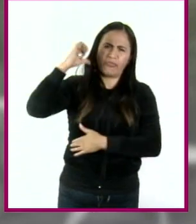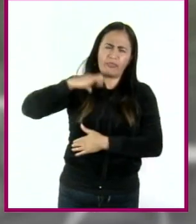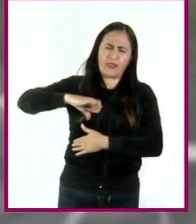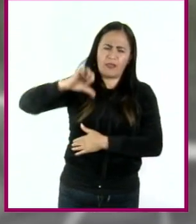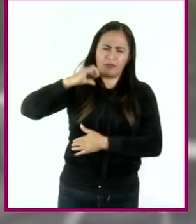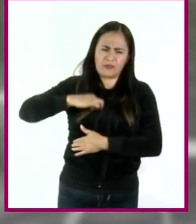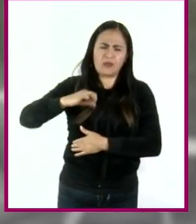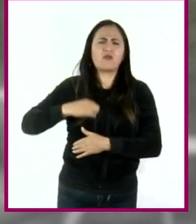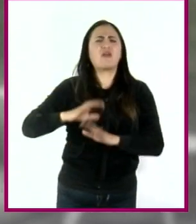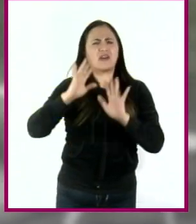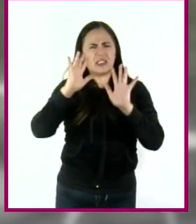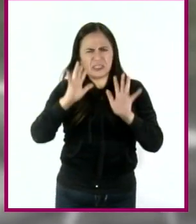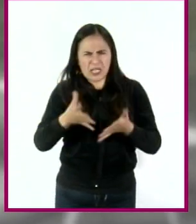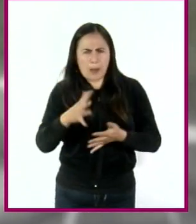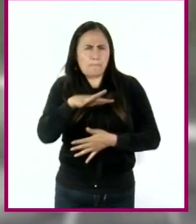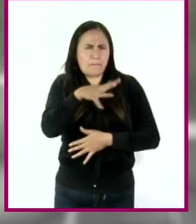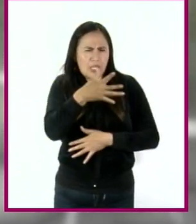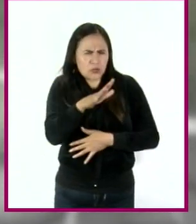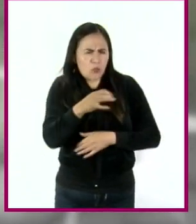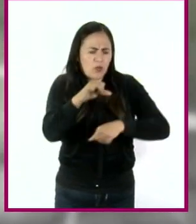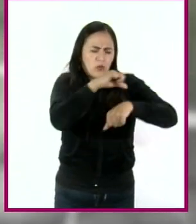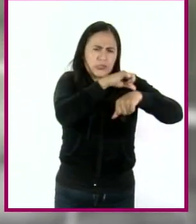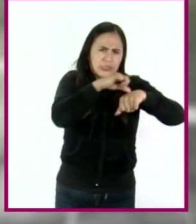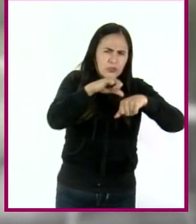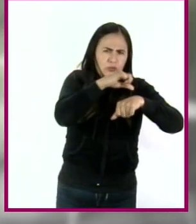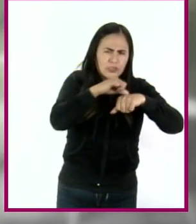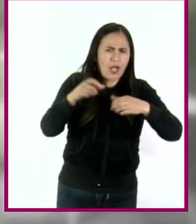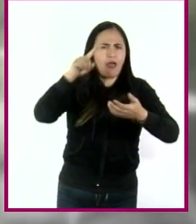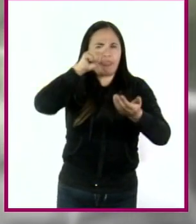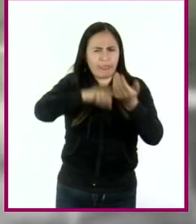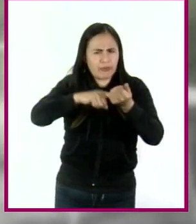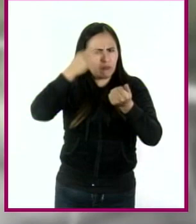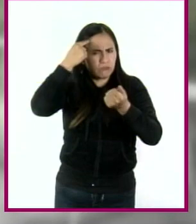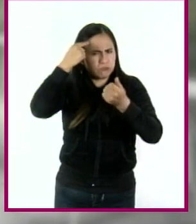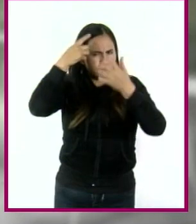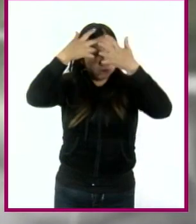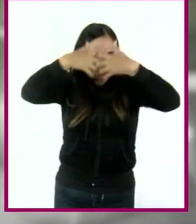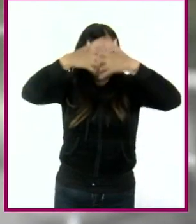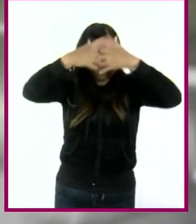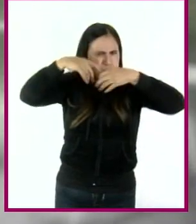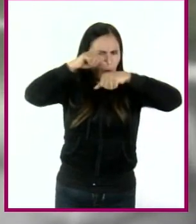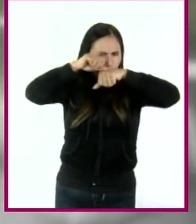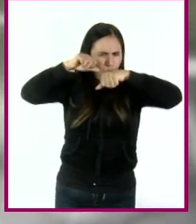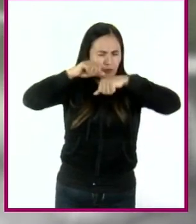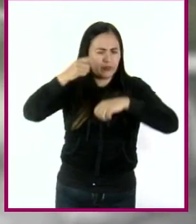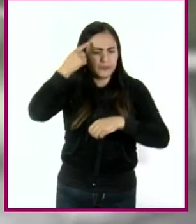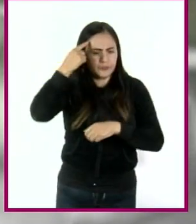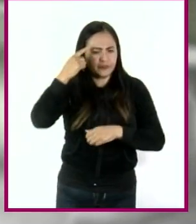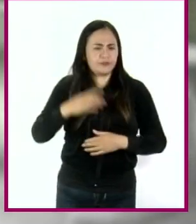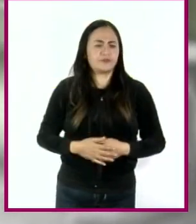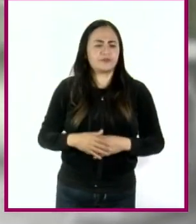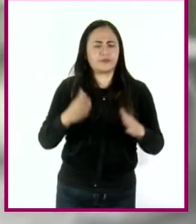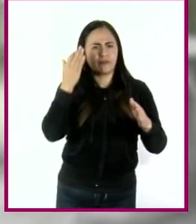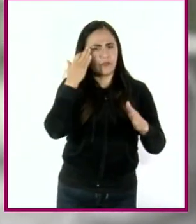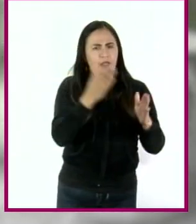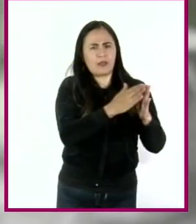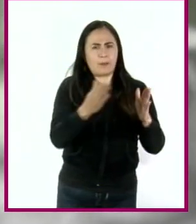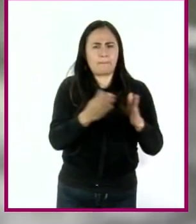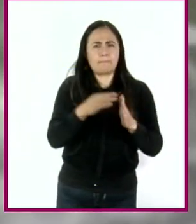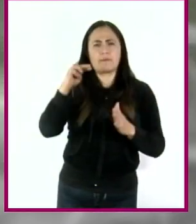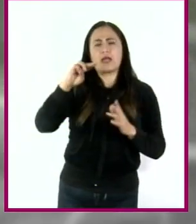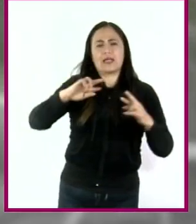muy rudimentariamente cirugías cerebrales. Durante la Antigüedad clásica, en la época medieval y